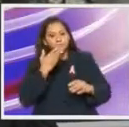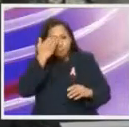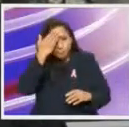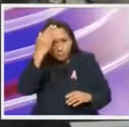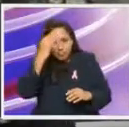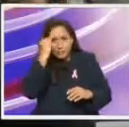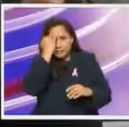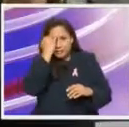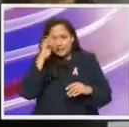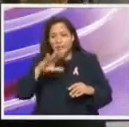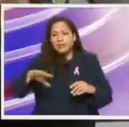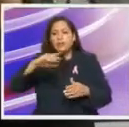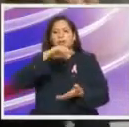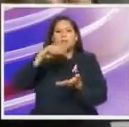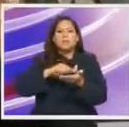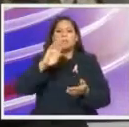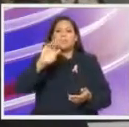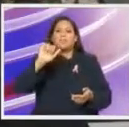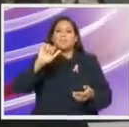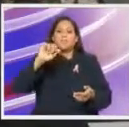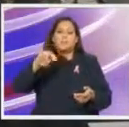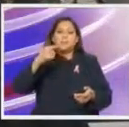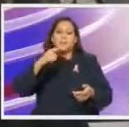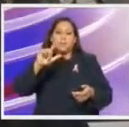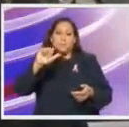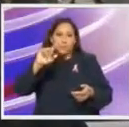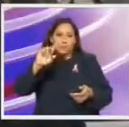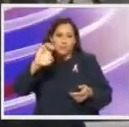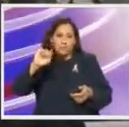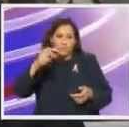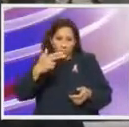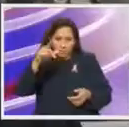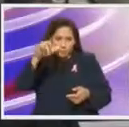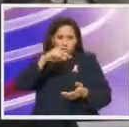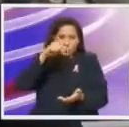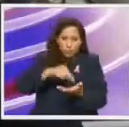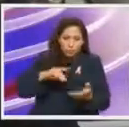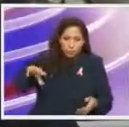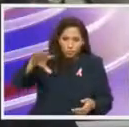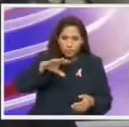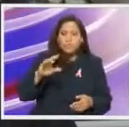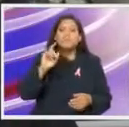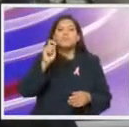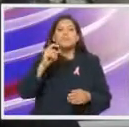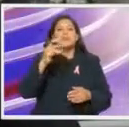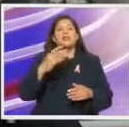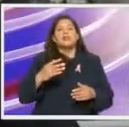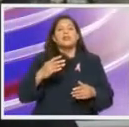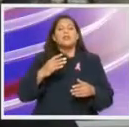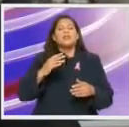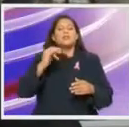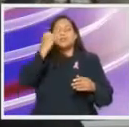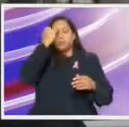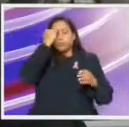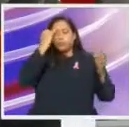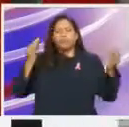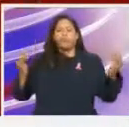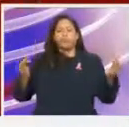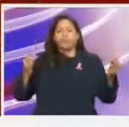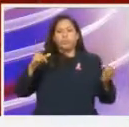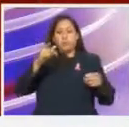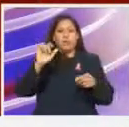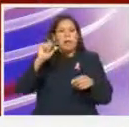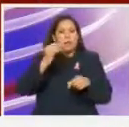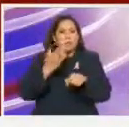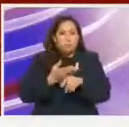zona bengalí del Bangladesh, etcétera. Se conserva justo en el hinduismo un ritual muy interesante. Vamos a hacer nuestra primera